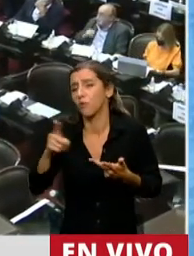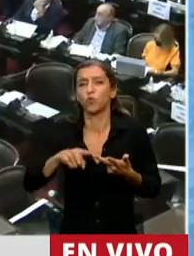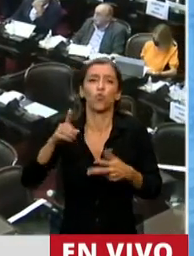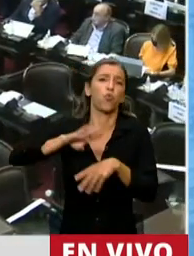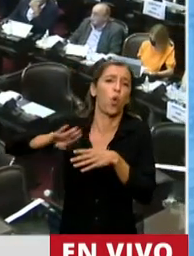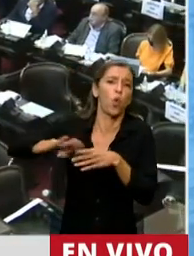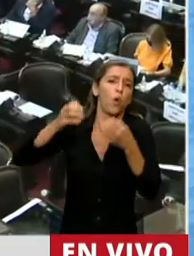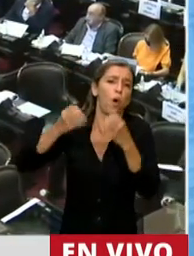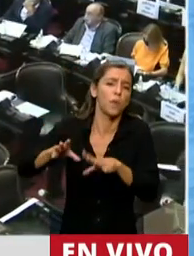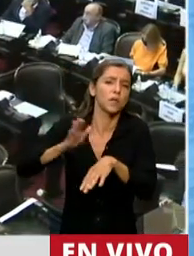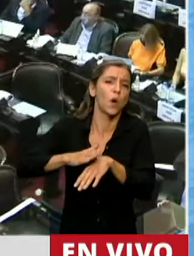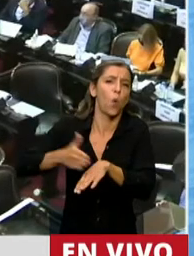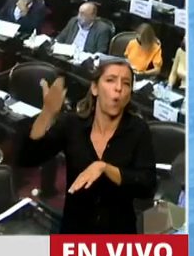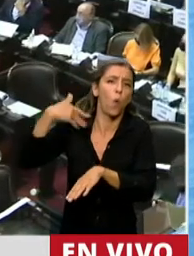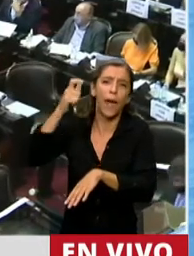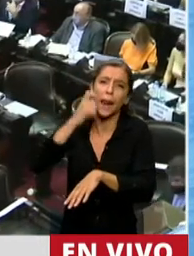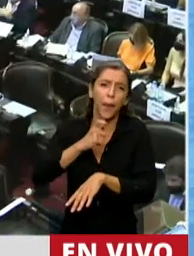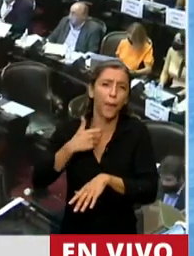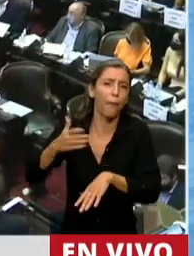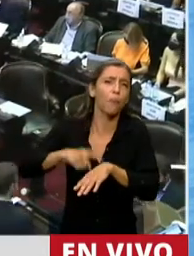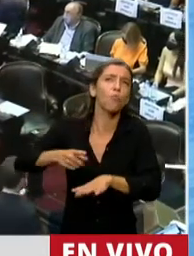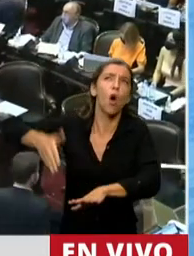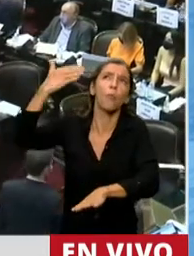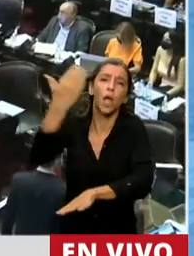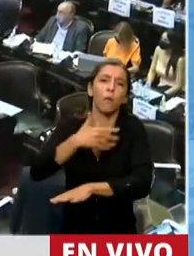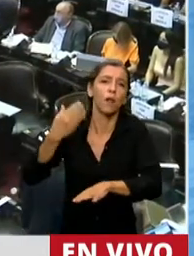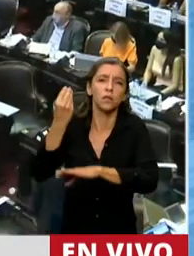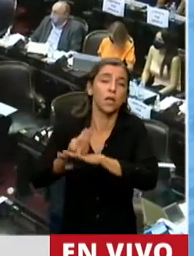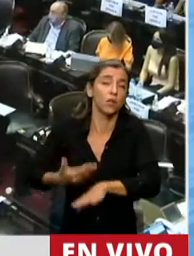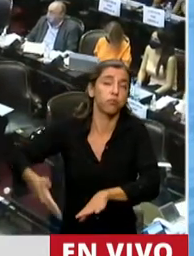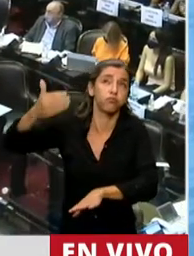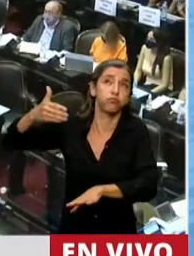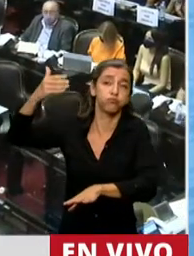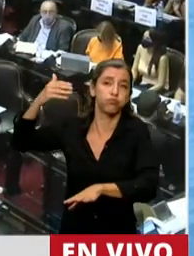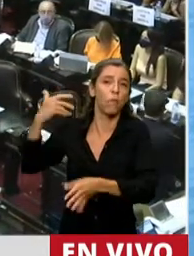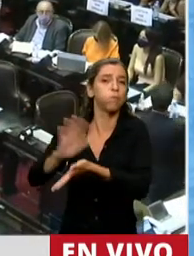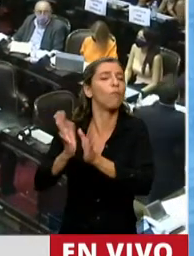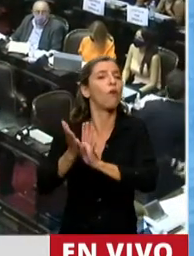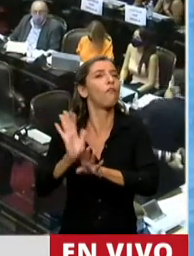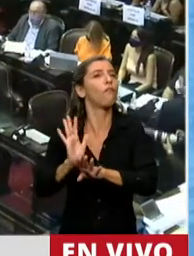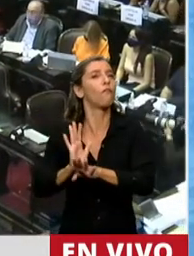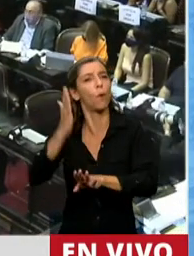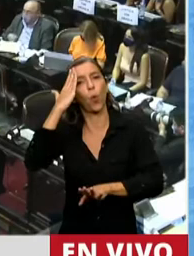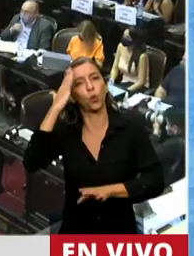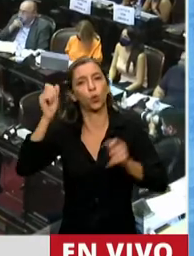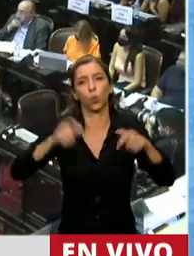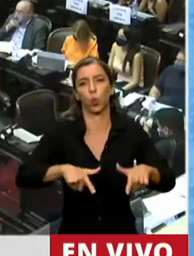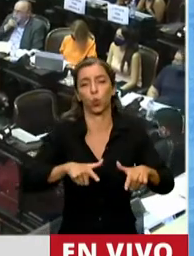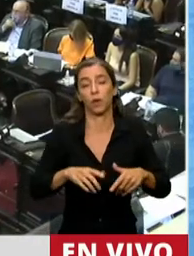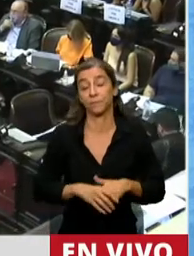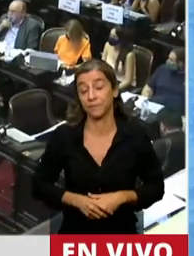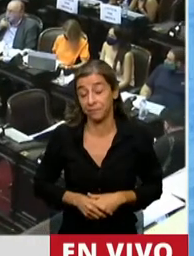con Bernardino Rivadavia ahí en el principio de los tiempos, o sea que era una cosa cultural.